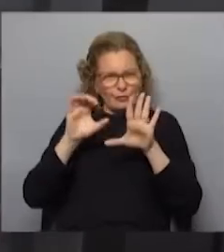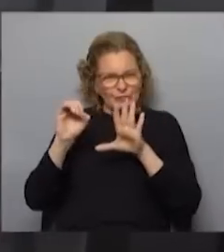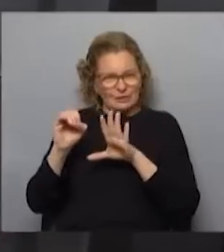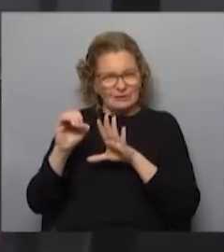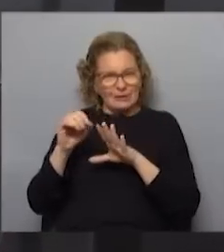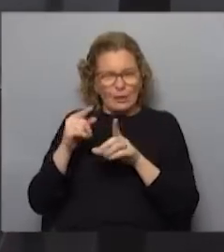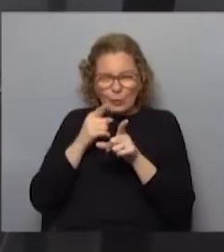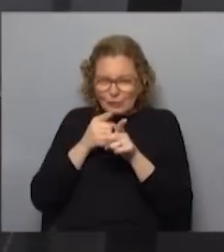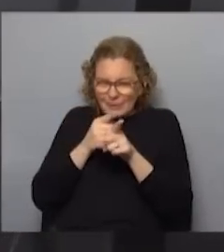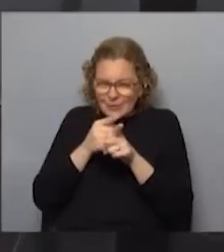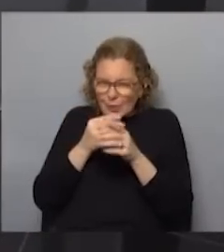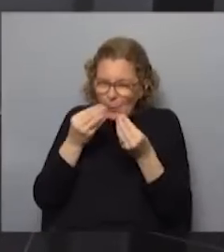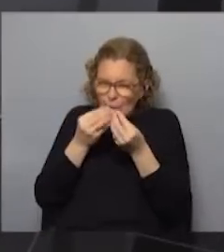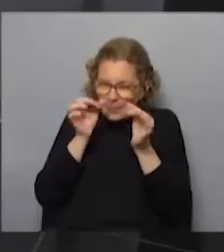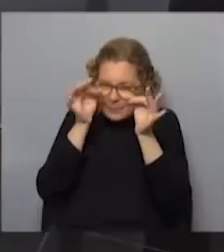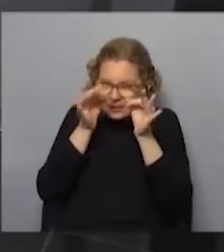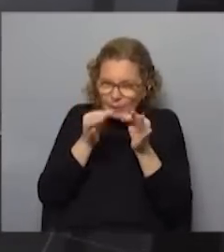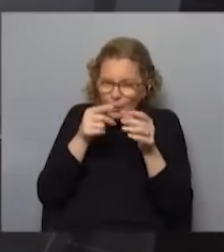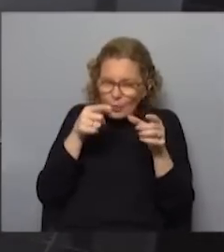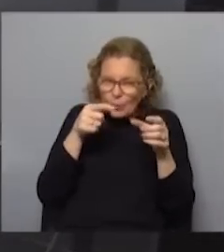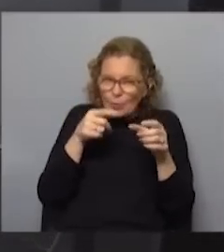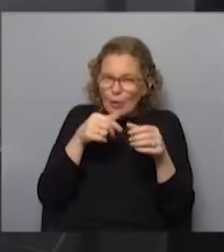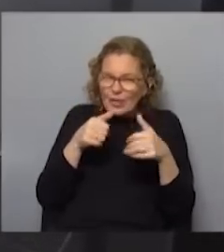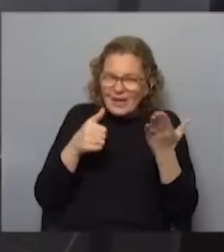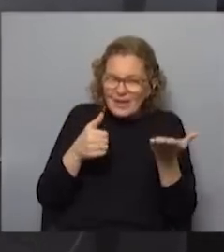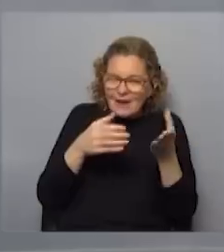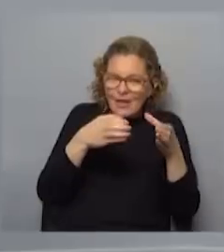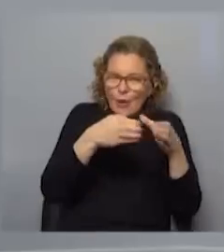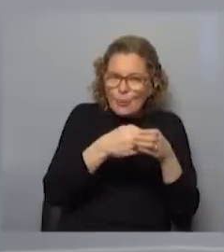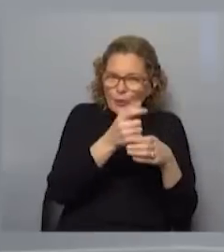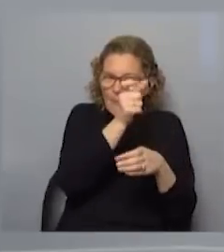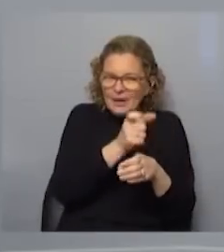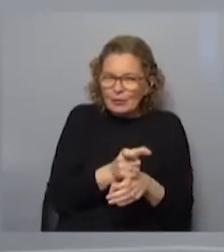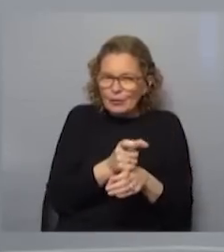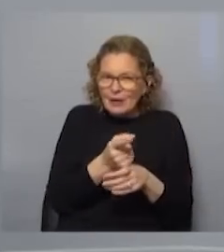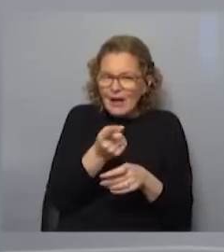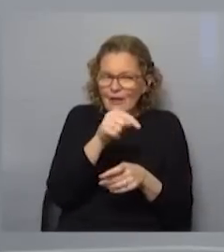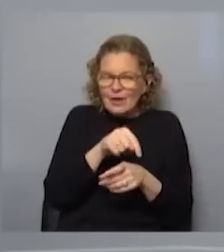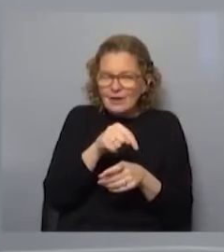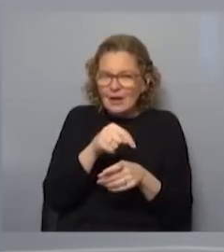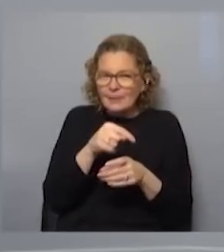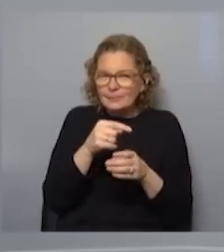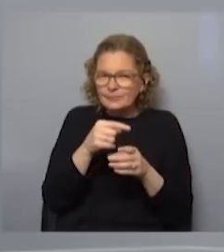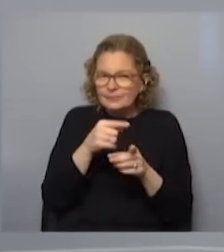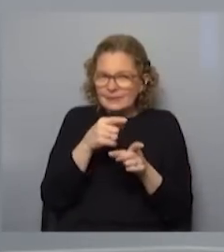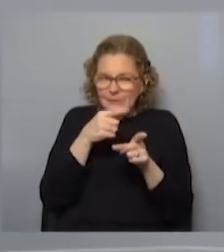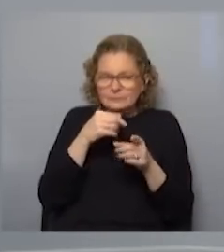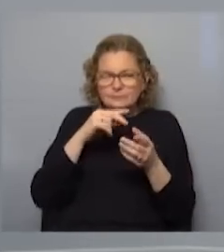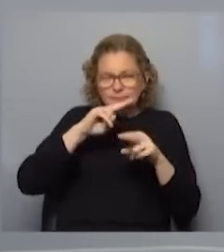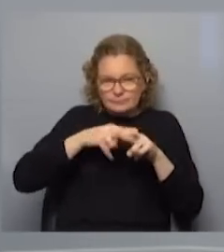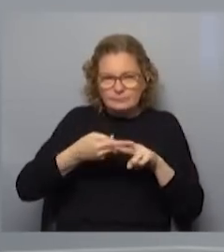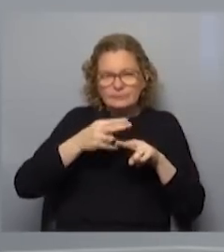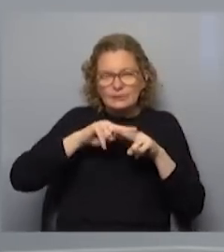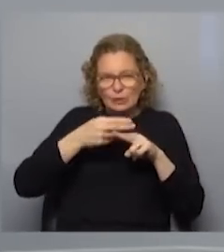muy específico sobre un dirigente de izquierda que venía siendo sistemáticamente